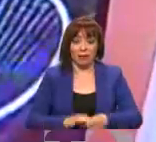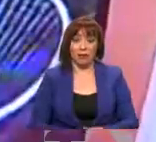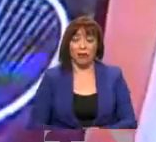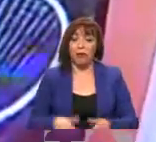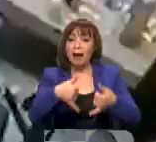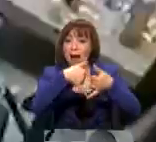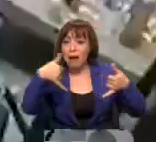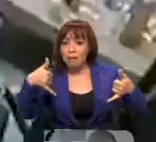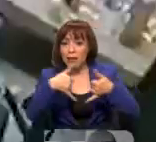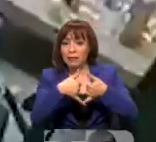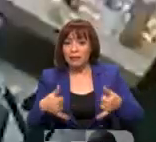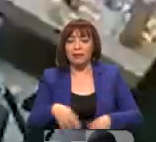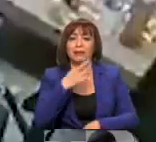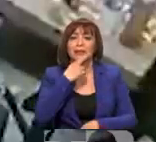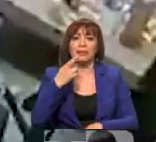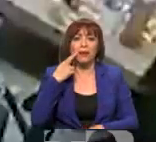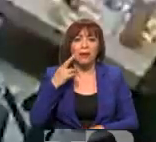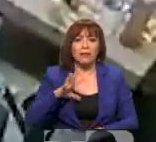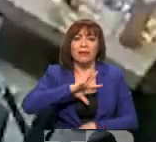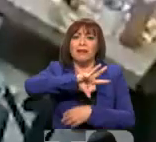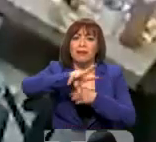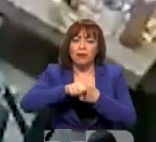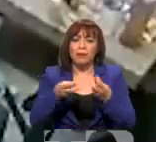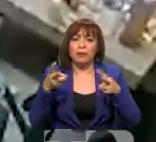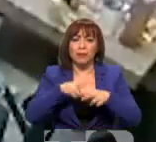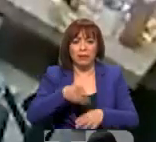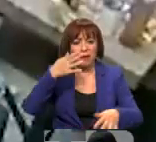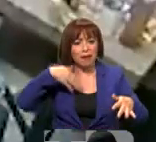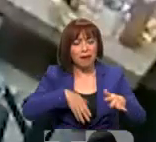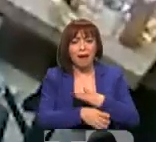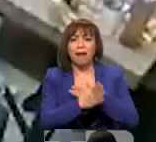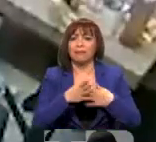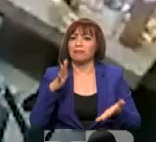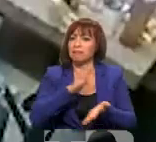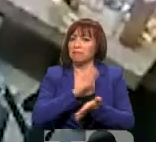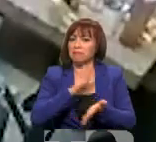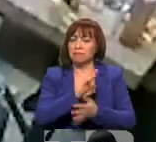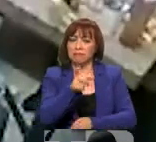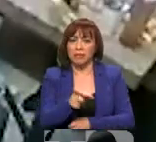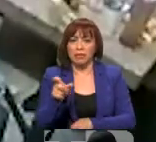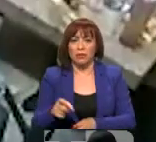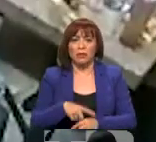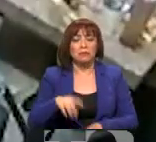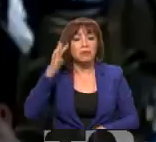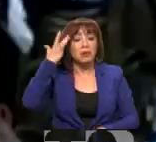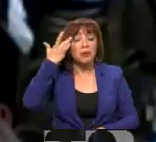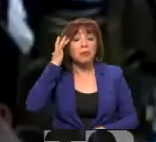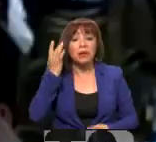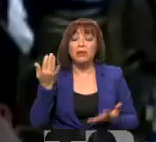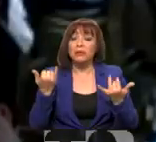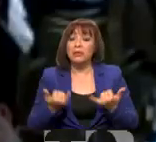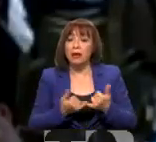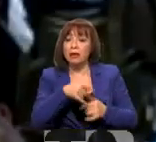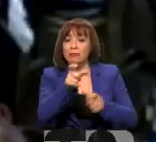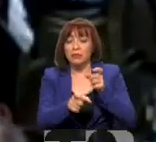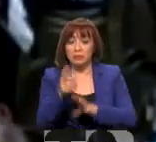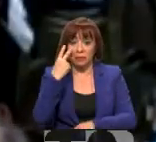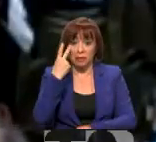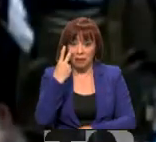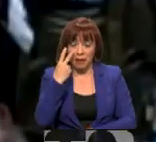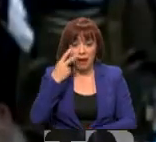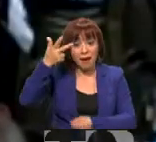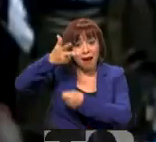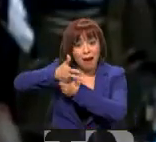igual o peor. La audacia con la que los delincuentes están ejecutando sus robos mantiene preocupados a los ciudadanos, pues pese a ser captados por cámaras